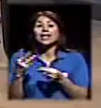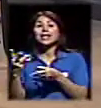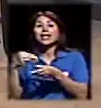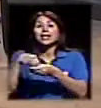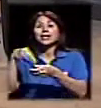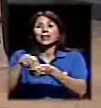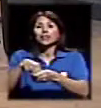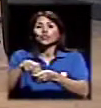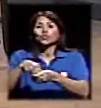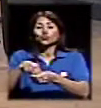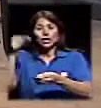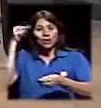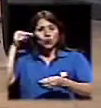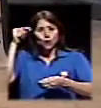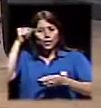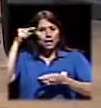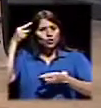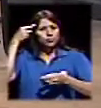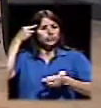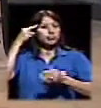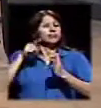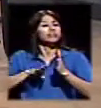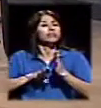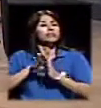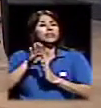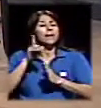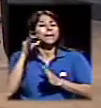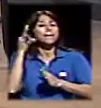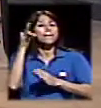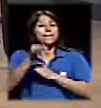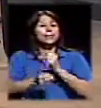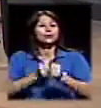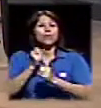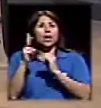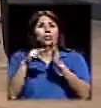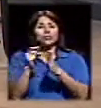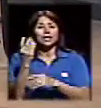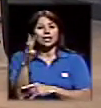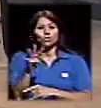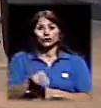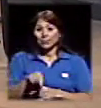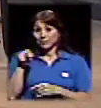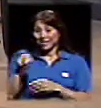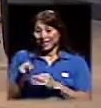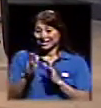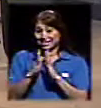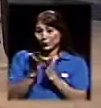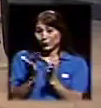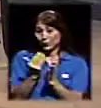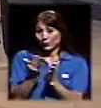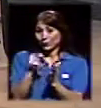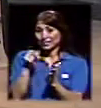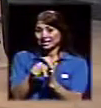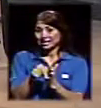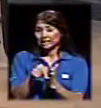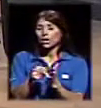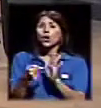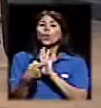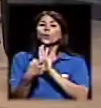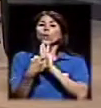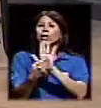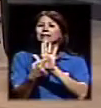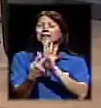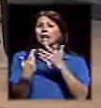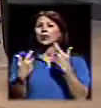año 2014. Este informe técnico muestra la preocupación tan enorme que tiene la